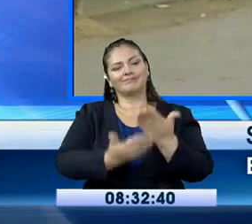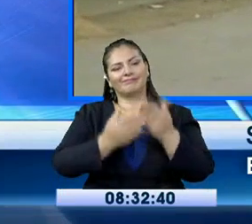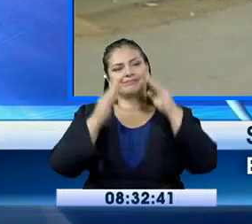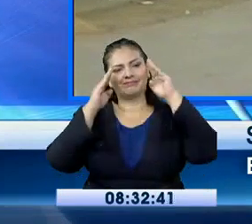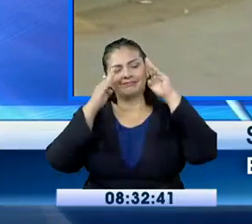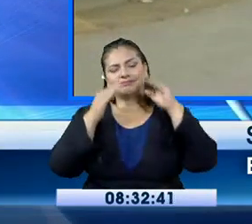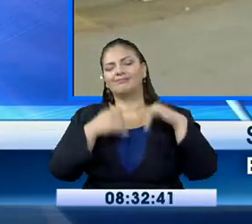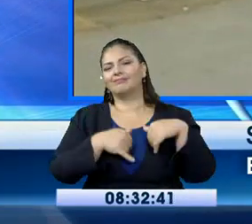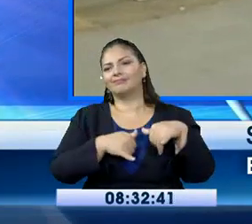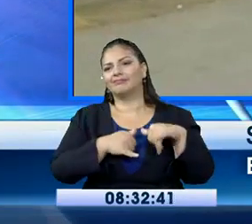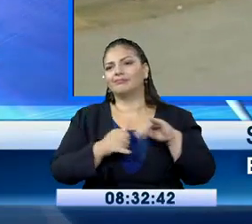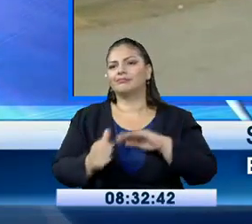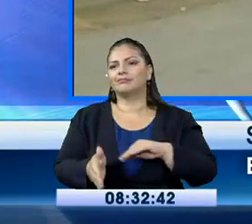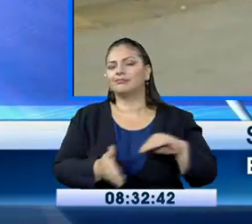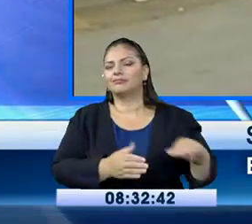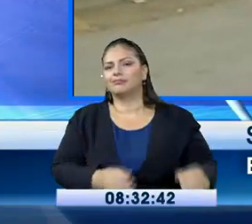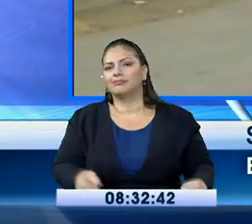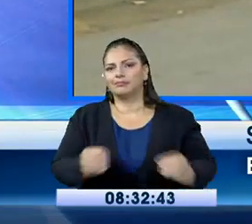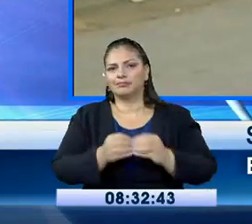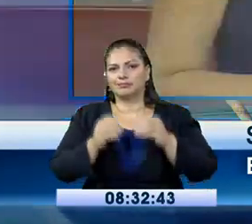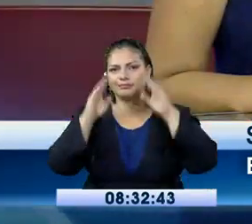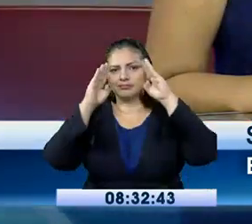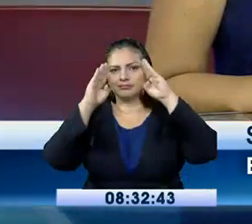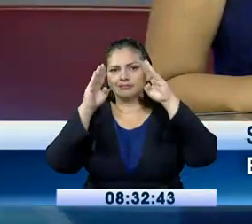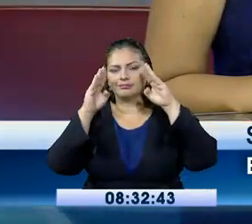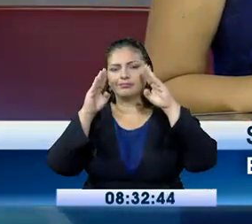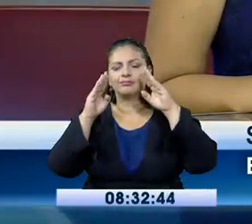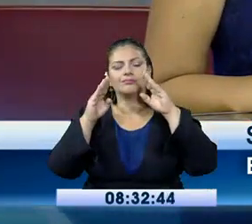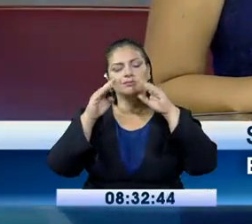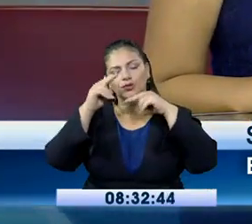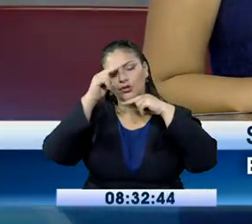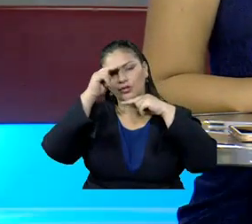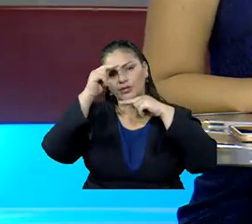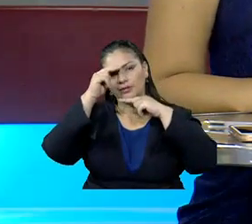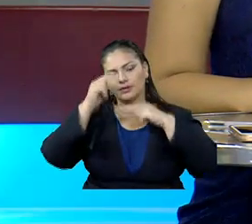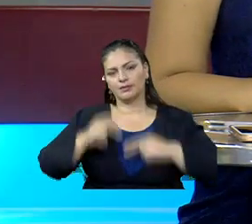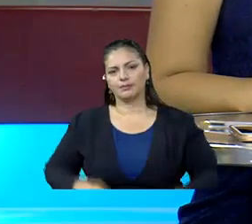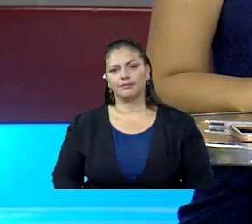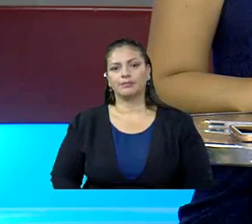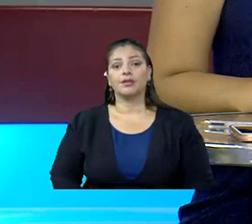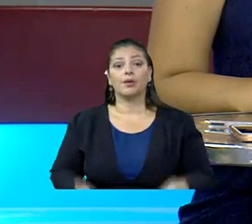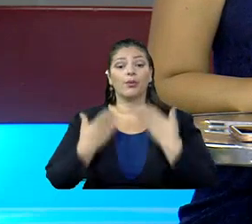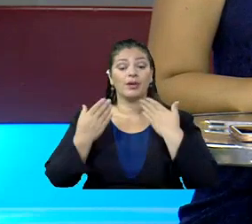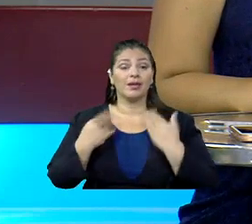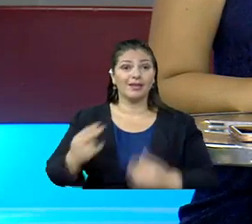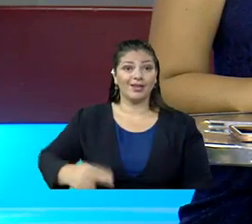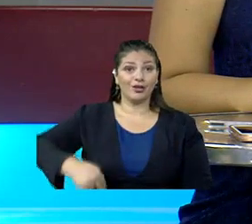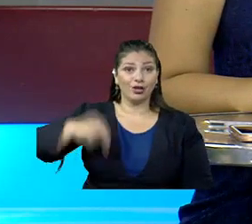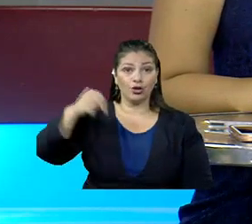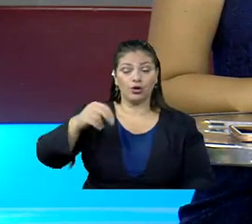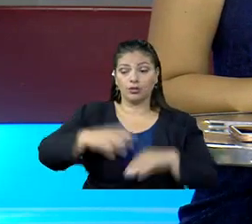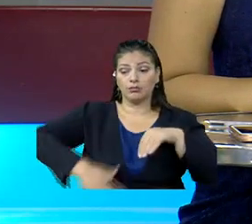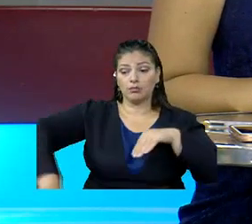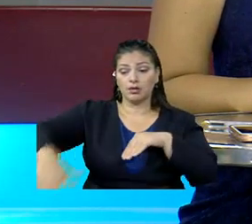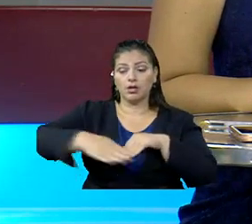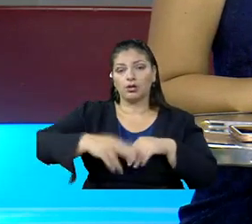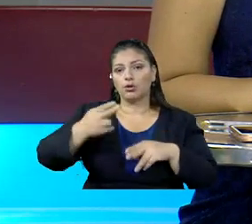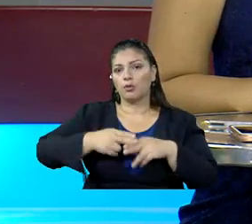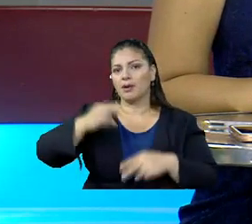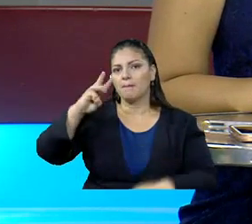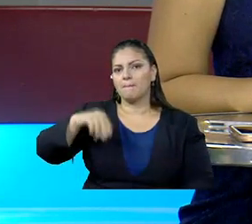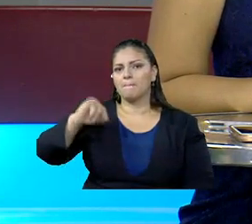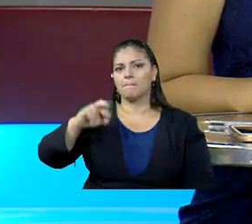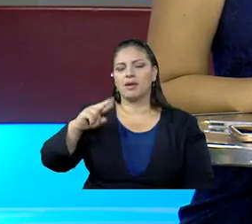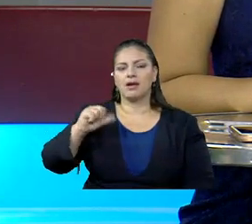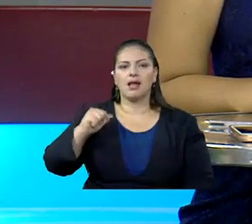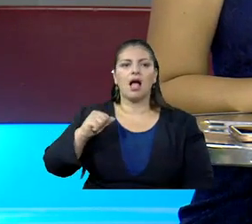información. Tenemos más noticias ahora. Una persona resultó herida en un accidente de tránsito ocurrido en el paso elevado de la avenida Carlos Julio Arosemena, ubicado a